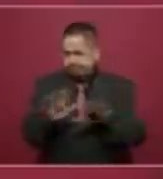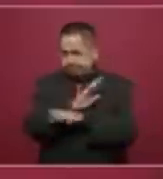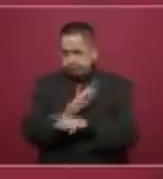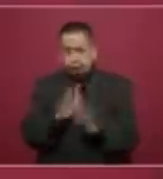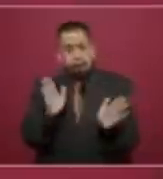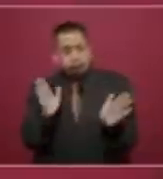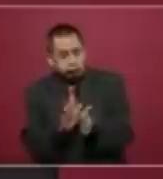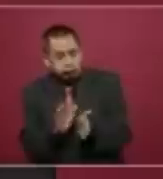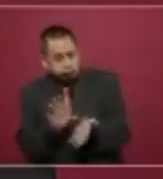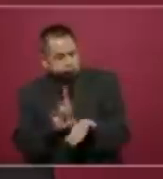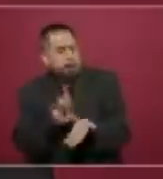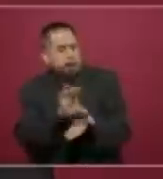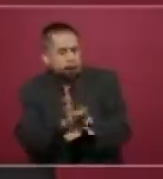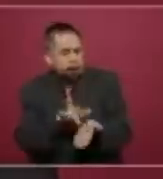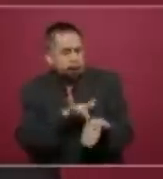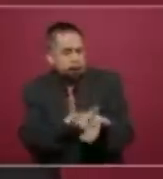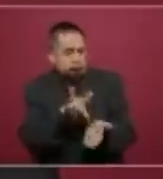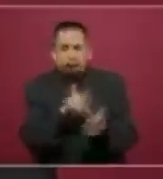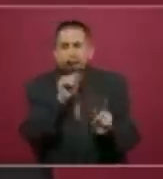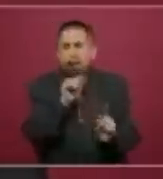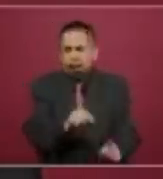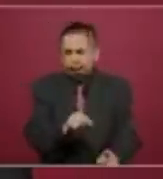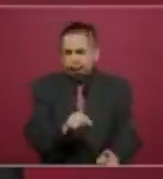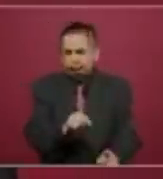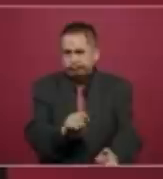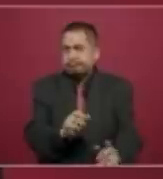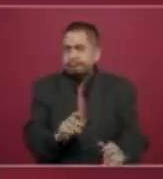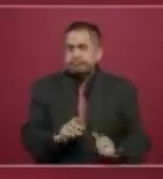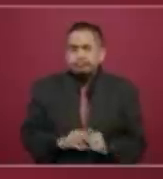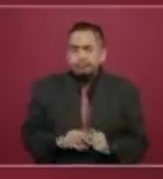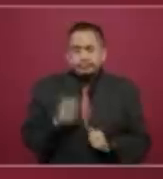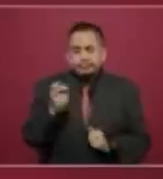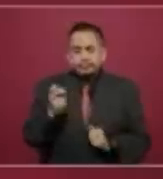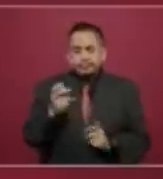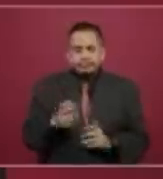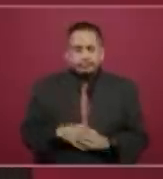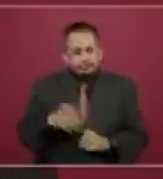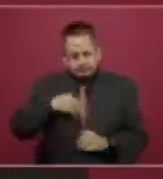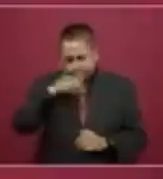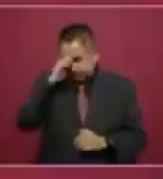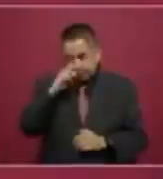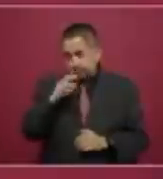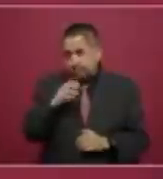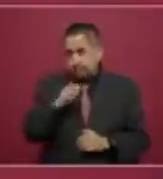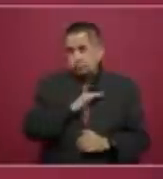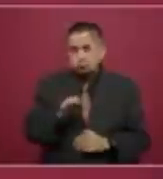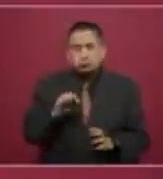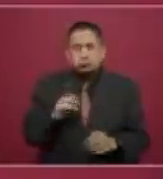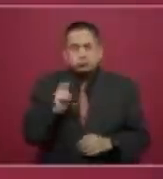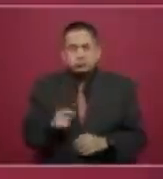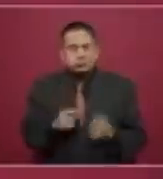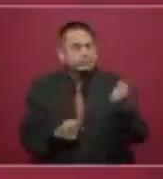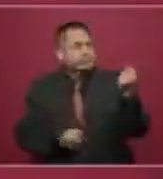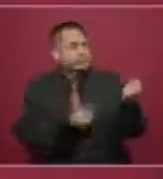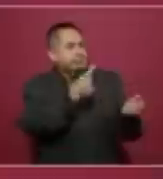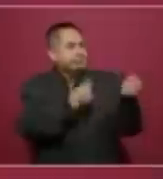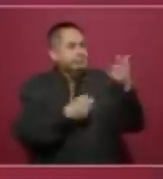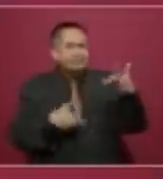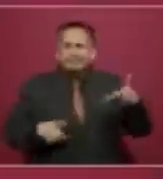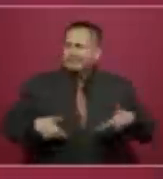no descarto que haya alguna